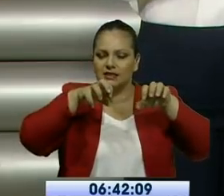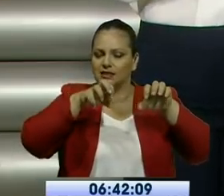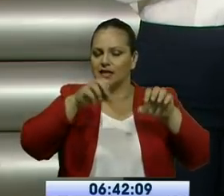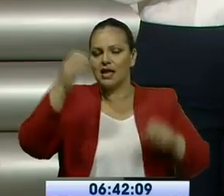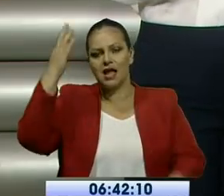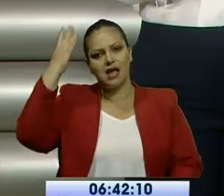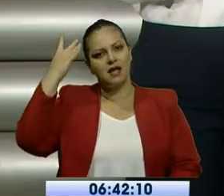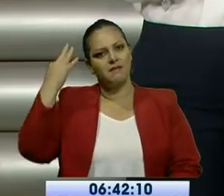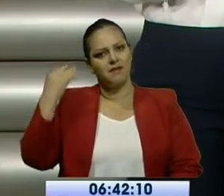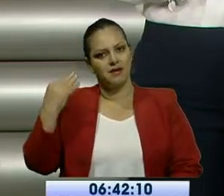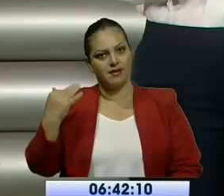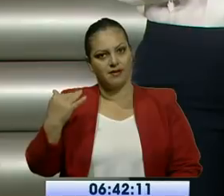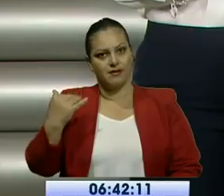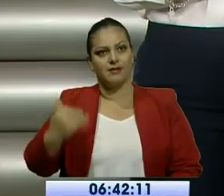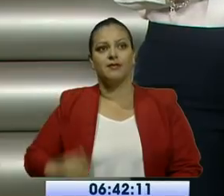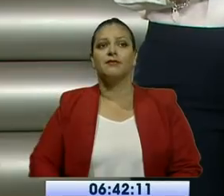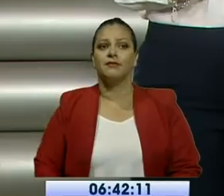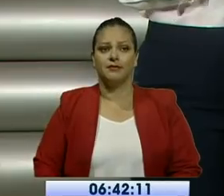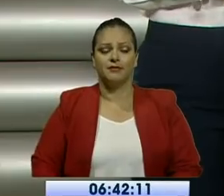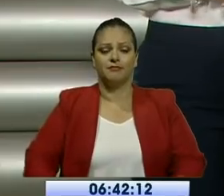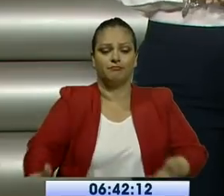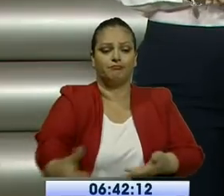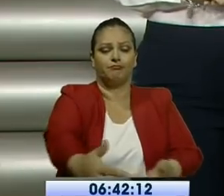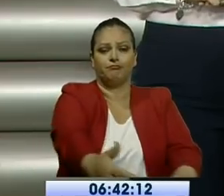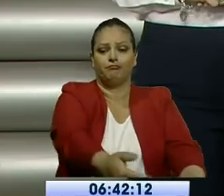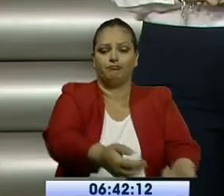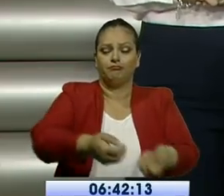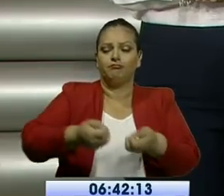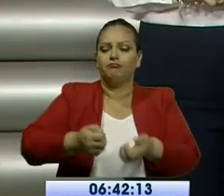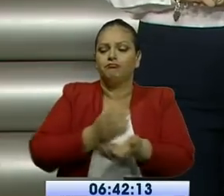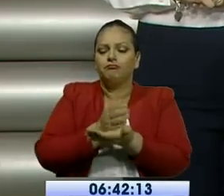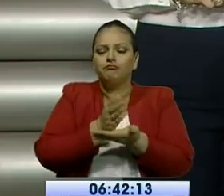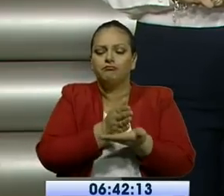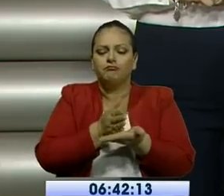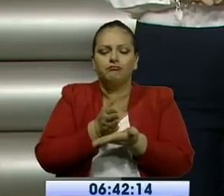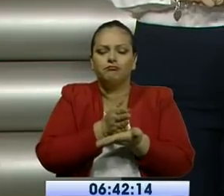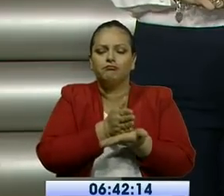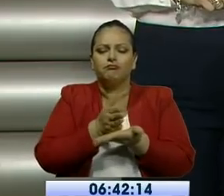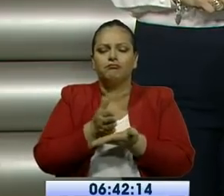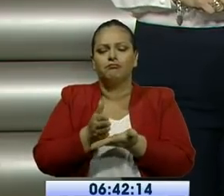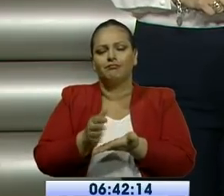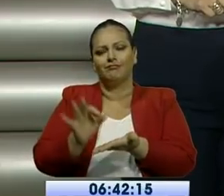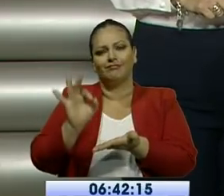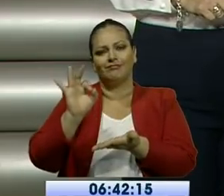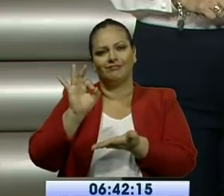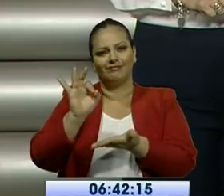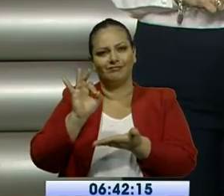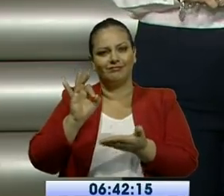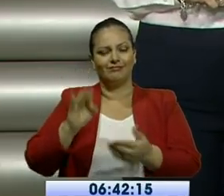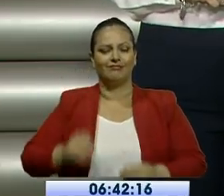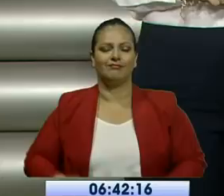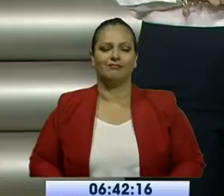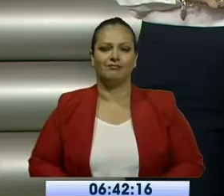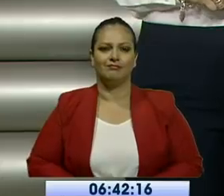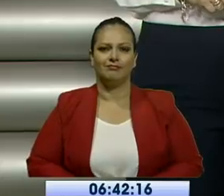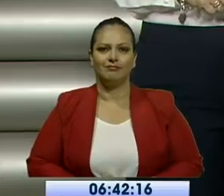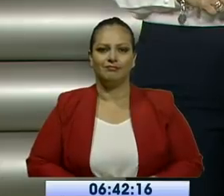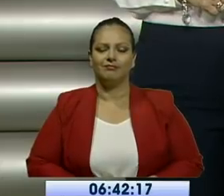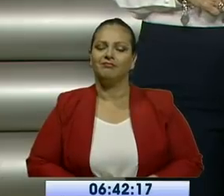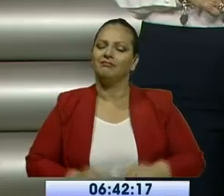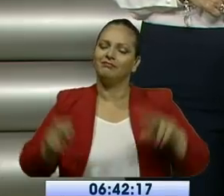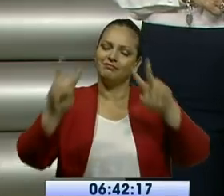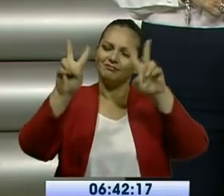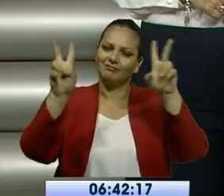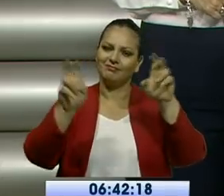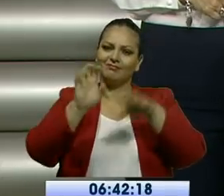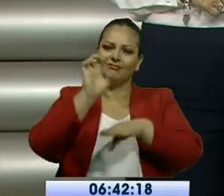La elaboración de platos típicos a base de este grano encanta a propios y a visitantes. Esta es